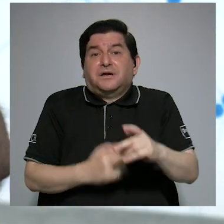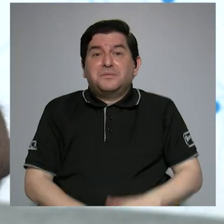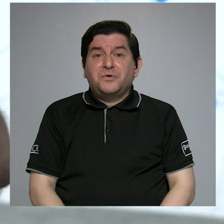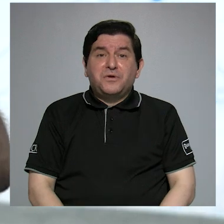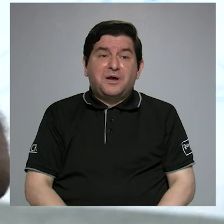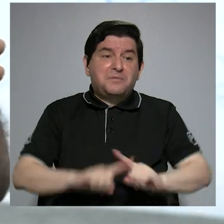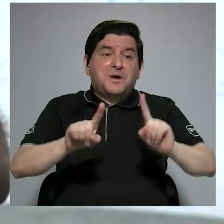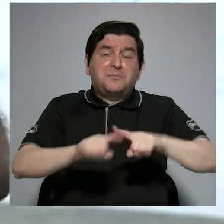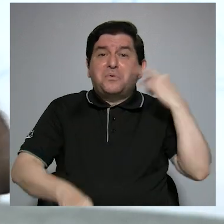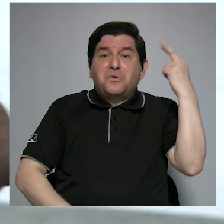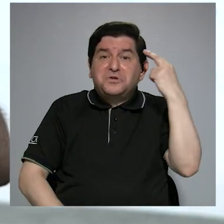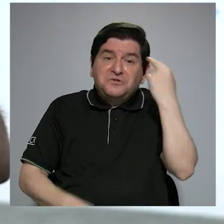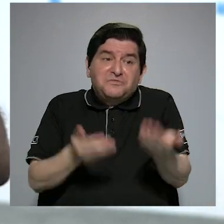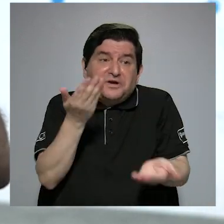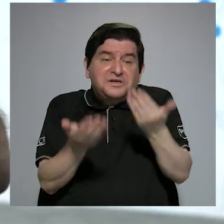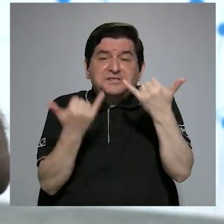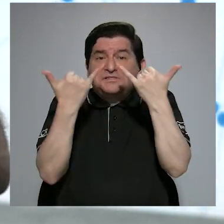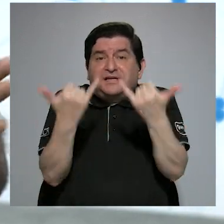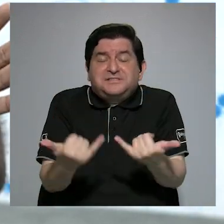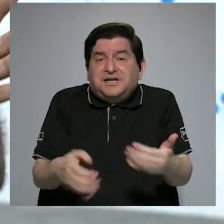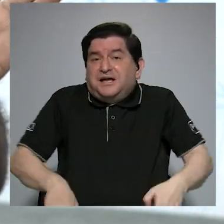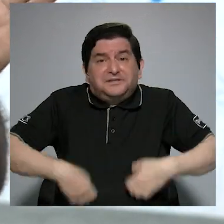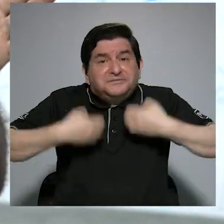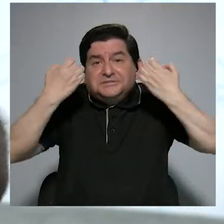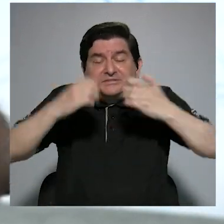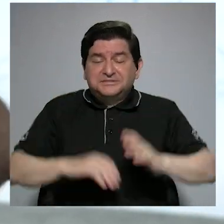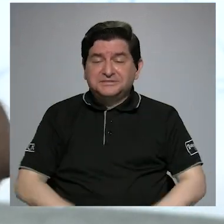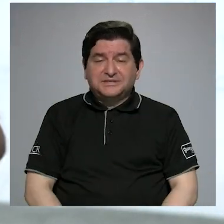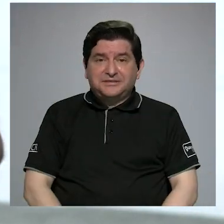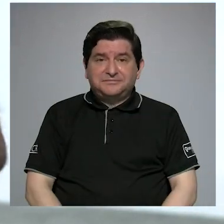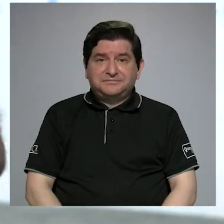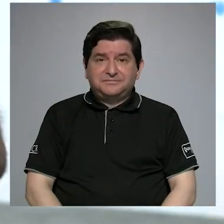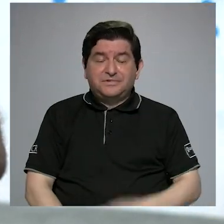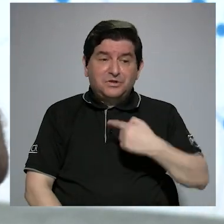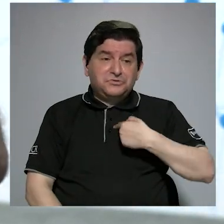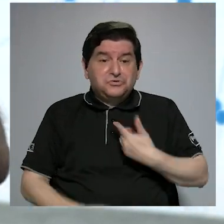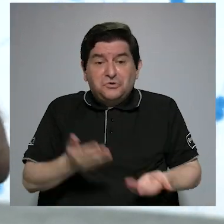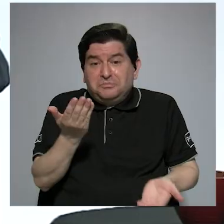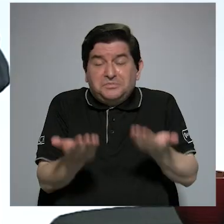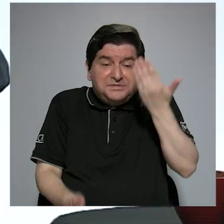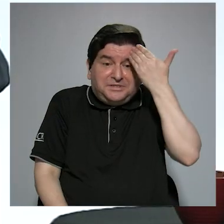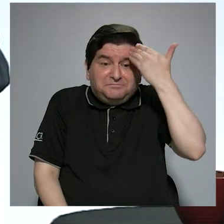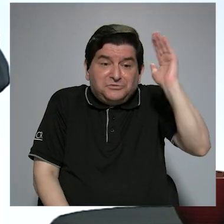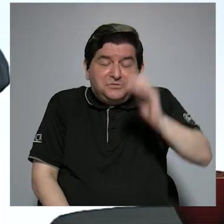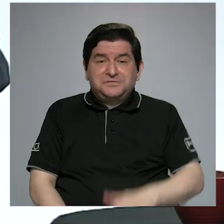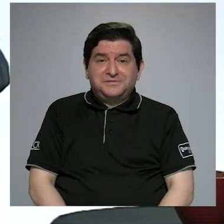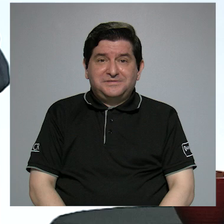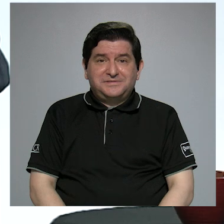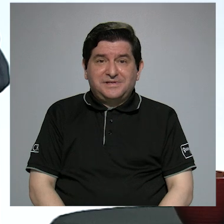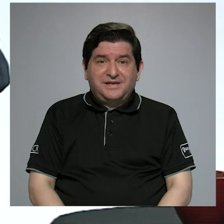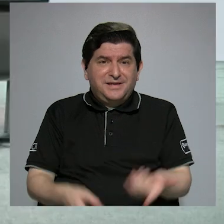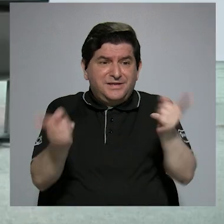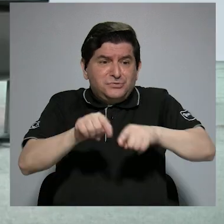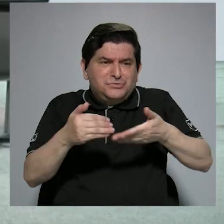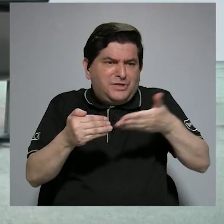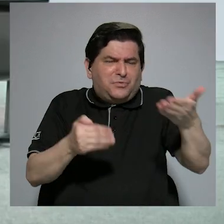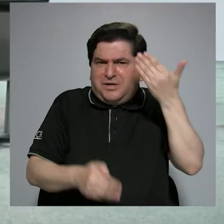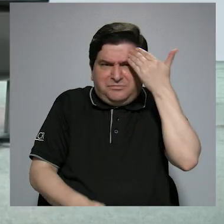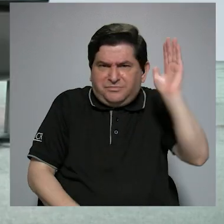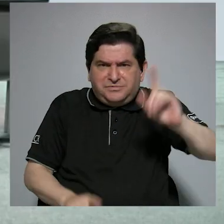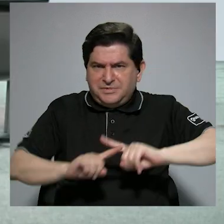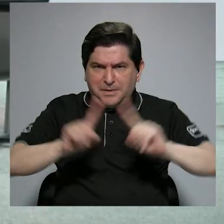programa, pues por diversas razones, pues ya no exista, ¿verdad? Yo realmente no sé cuándo eso